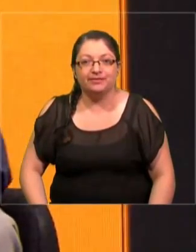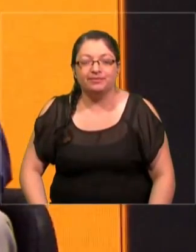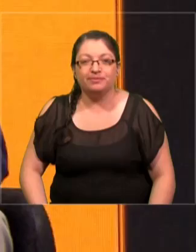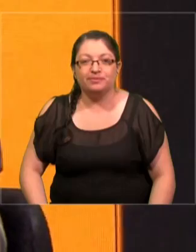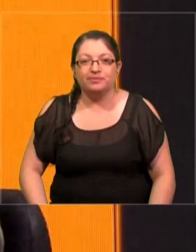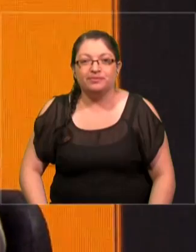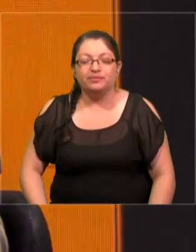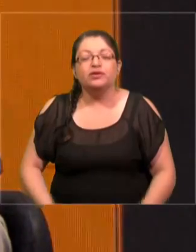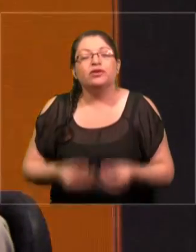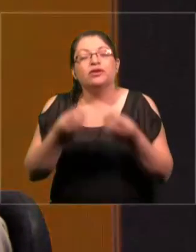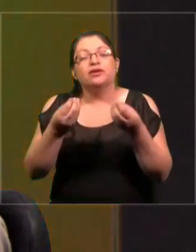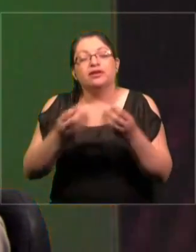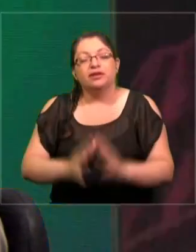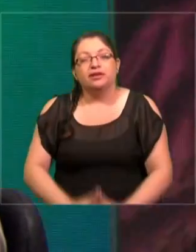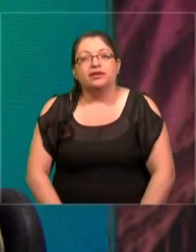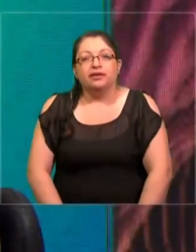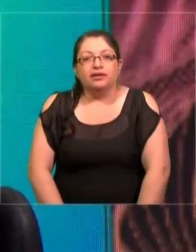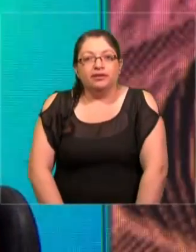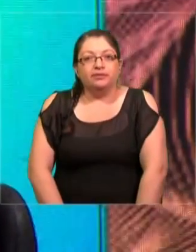Bueno,